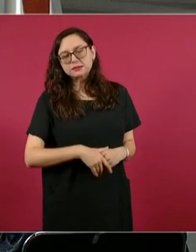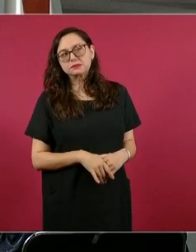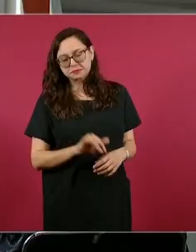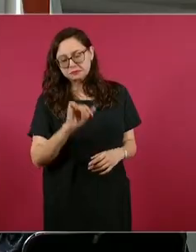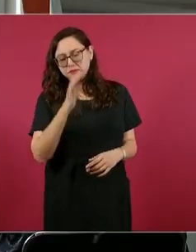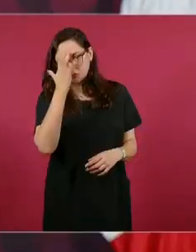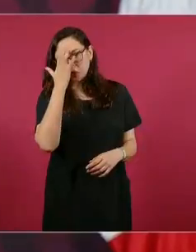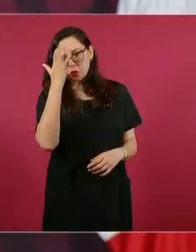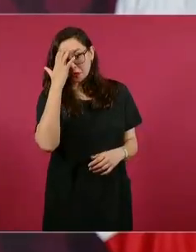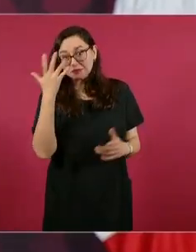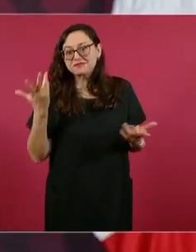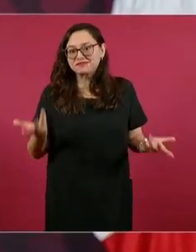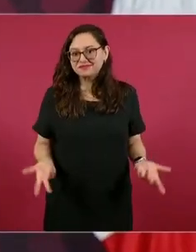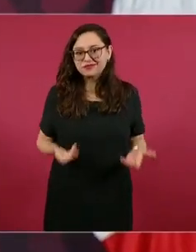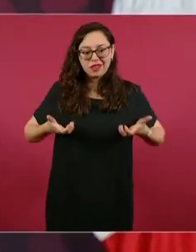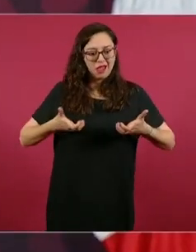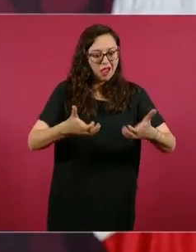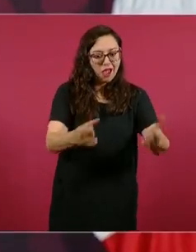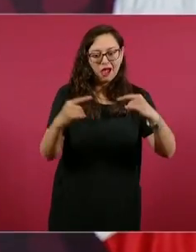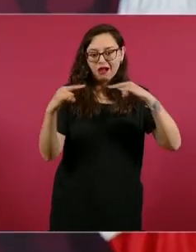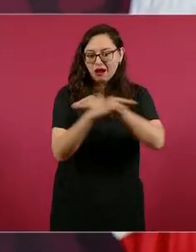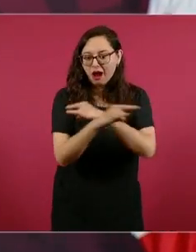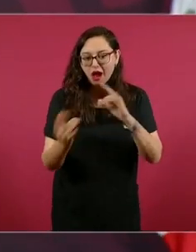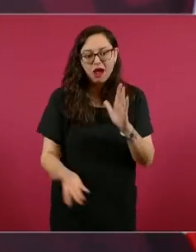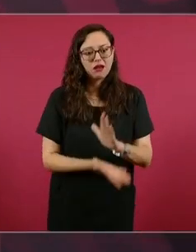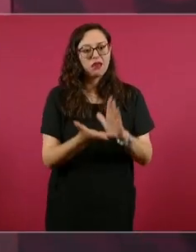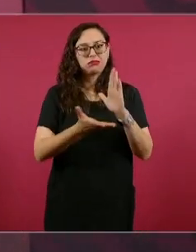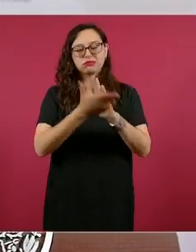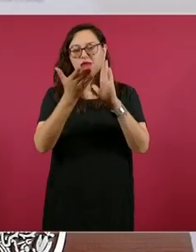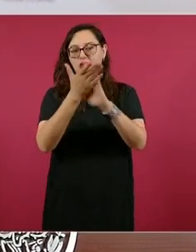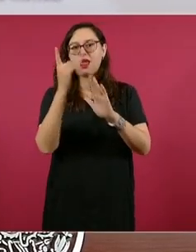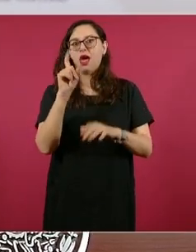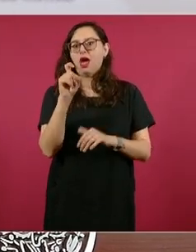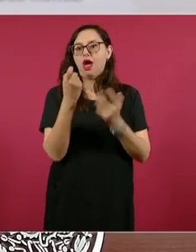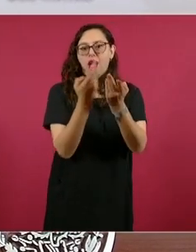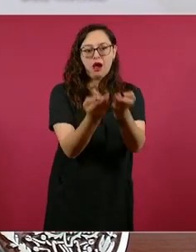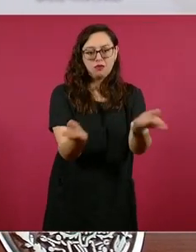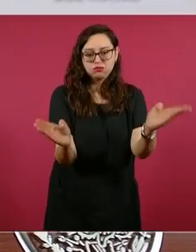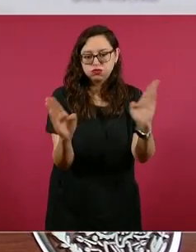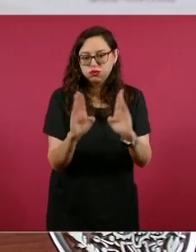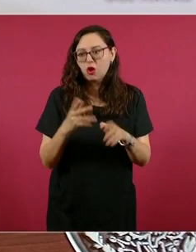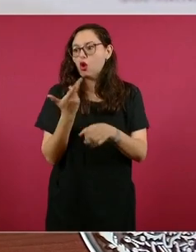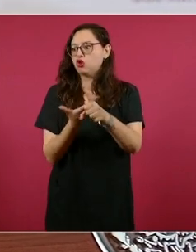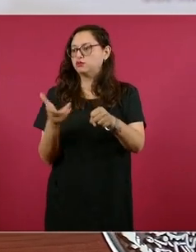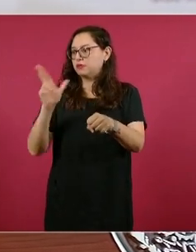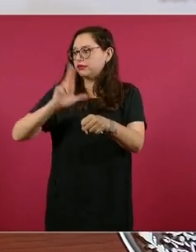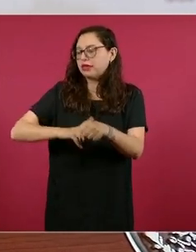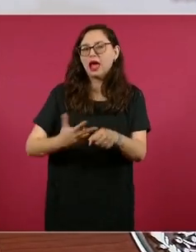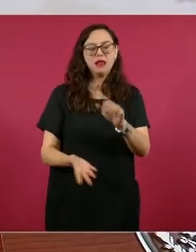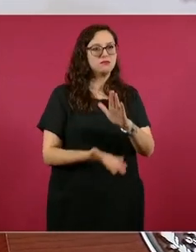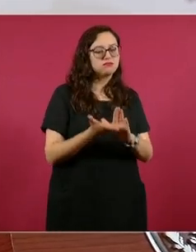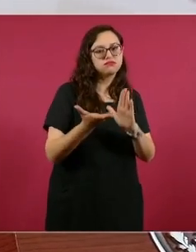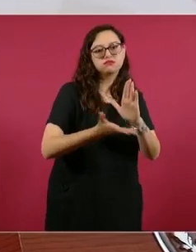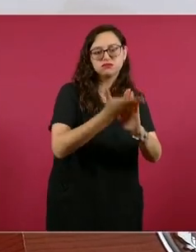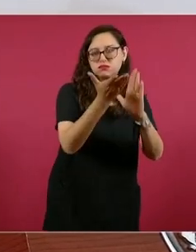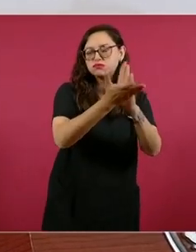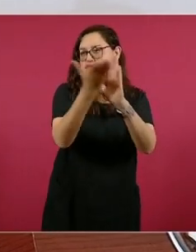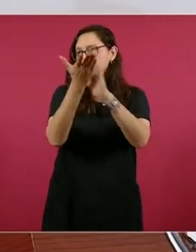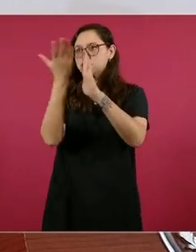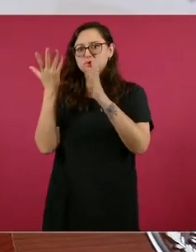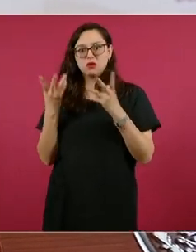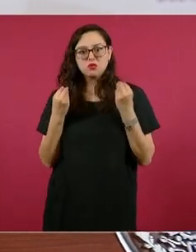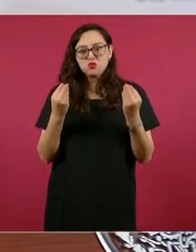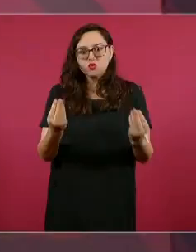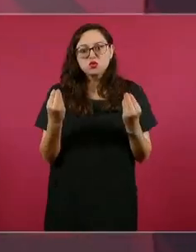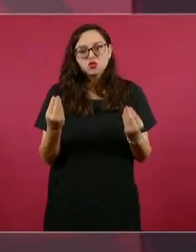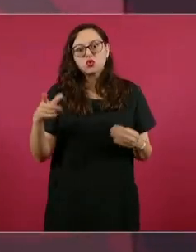Se hicieron las carreteras, se hicieron las presas, se hicieron los hospitales, ¿sí?